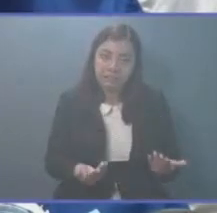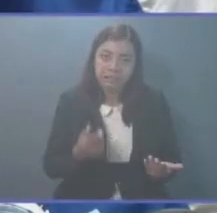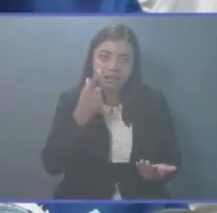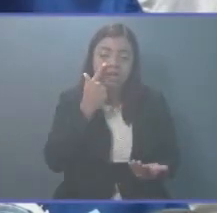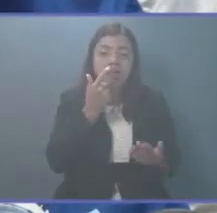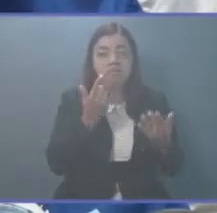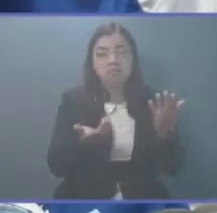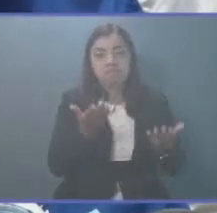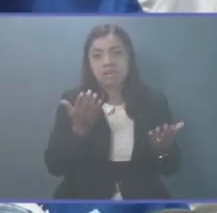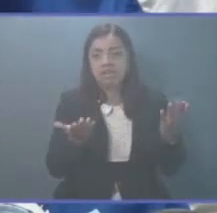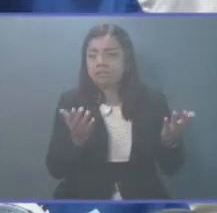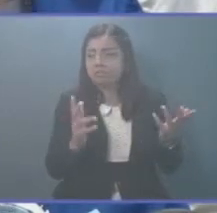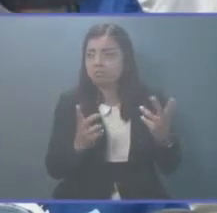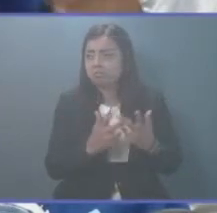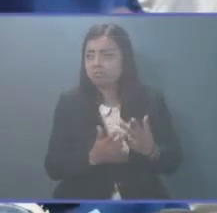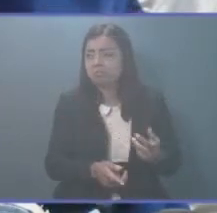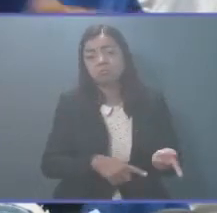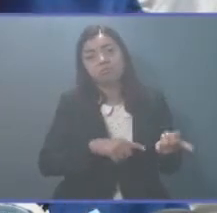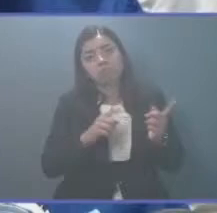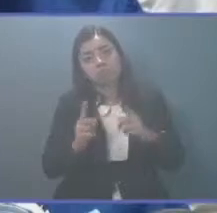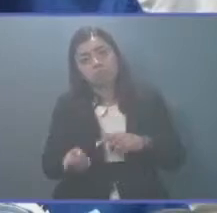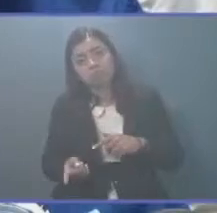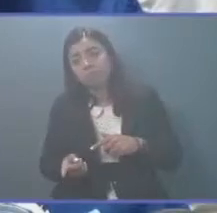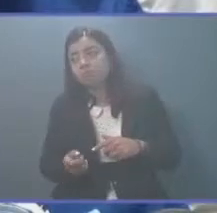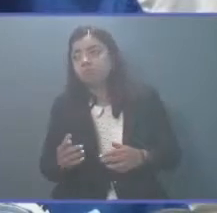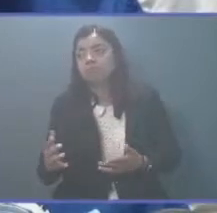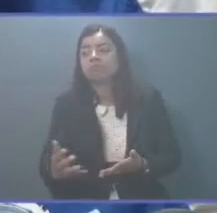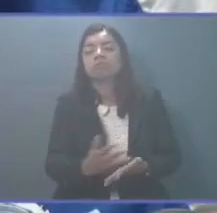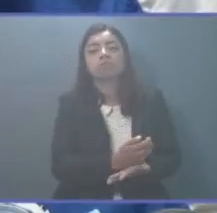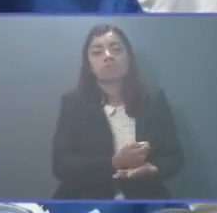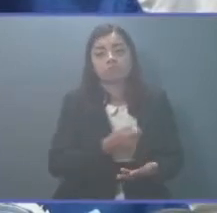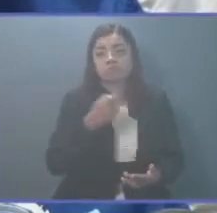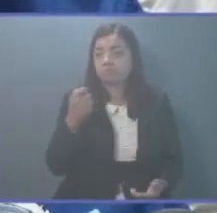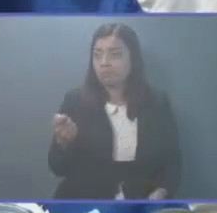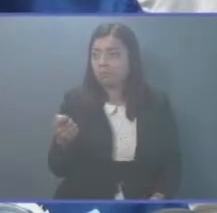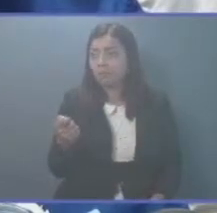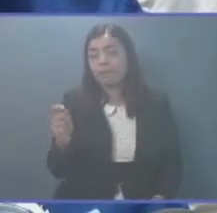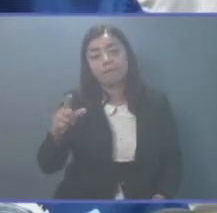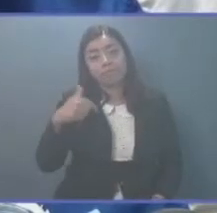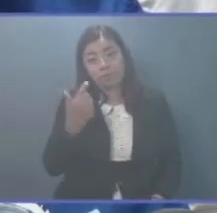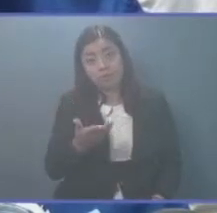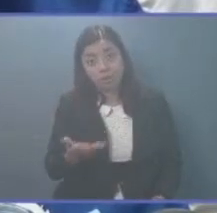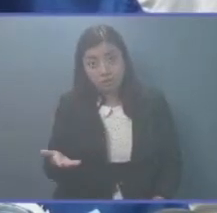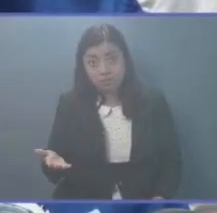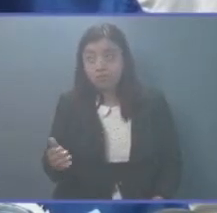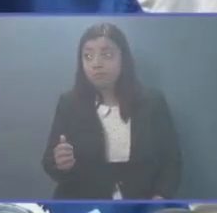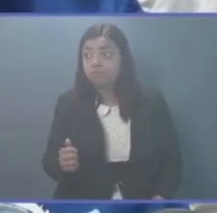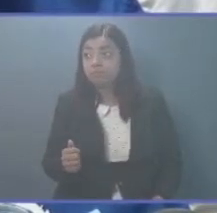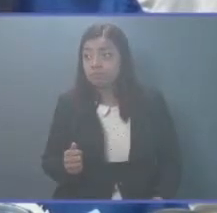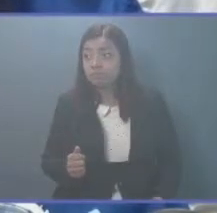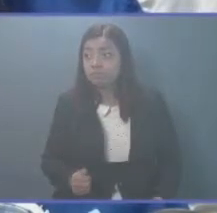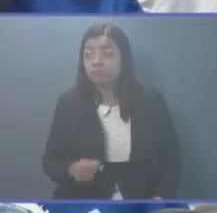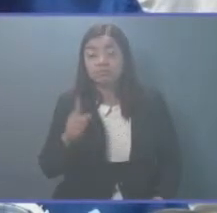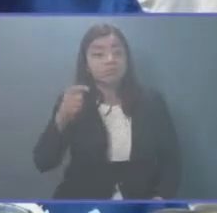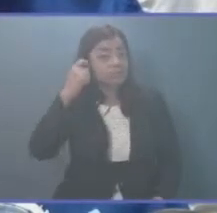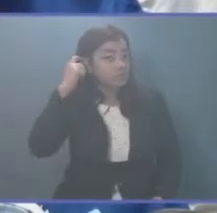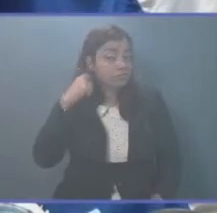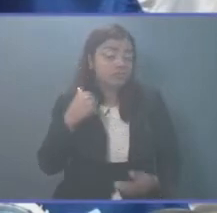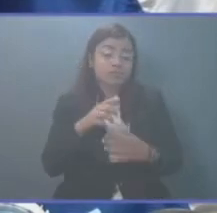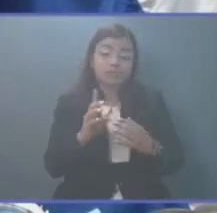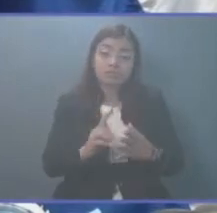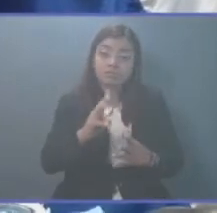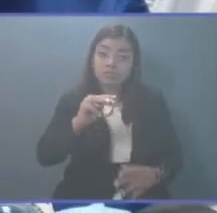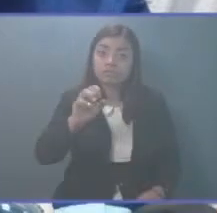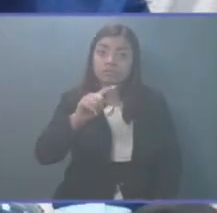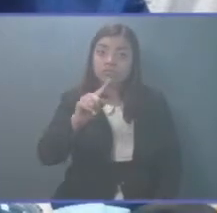bienes equivalentes, que si no le puede devolver eso, tiene que resarcirlo con otra cosa, ¿no? Diputado González.